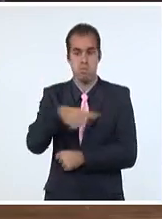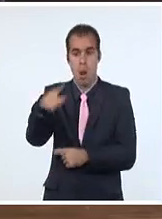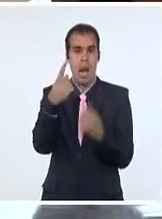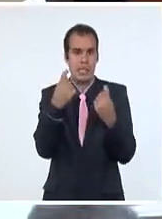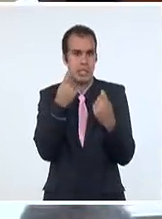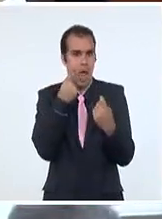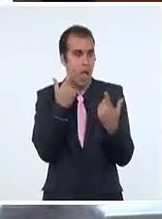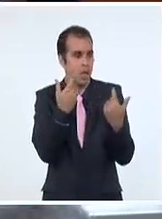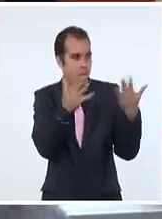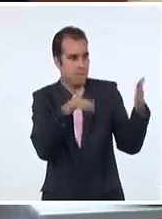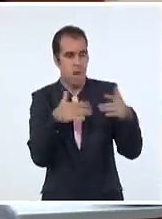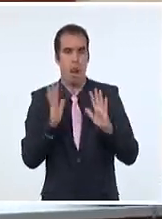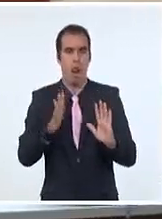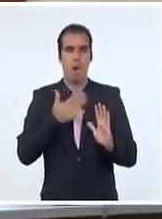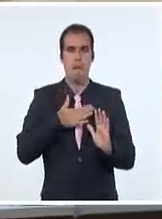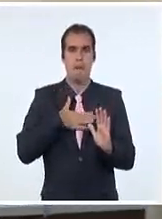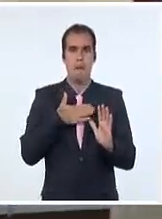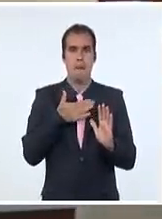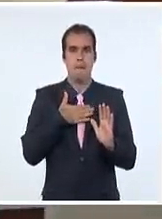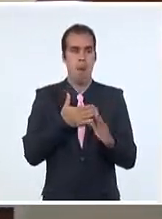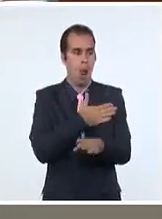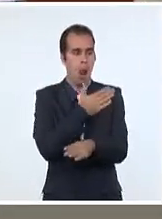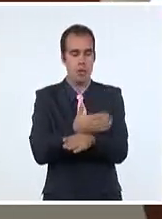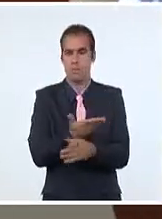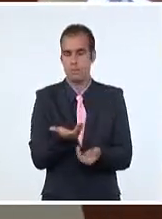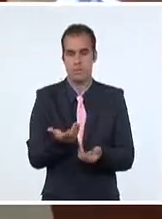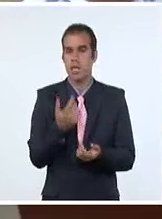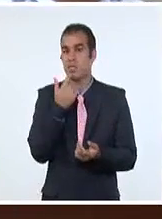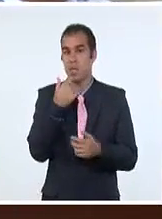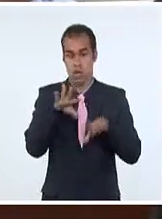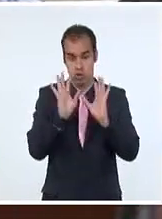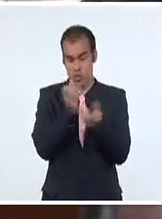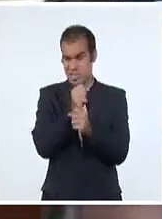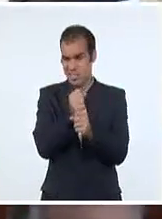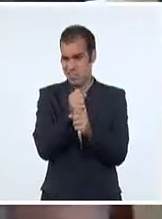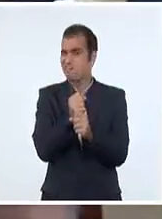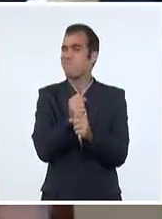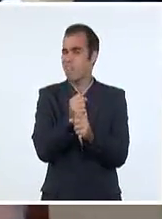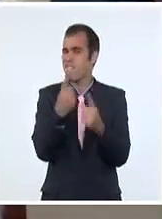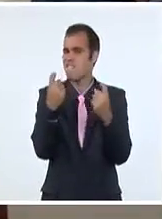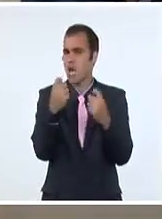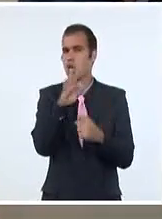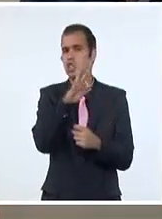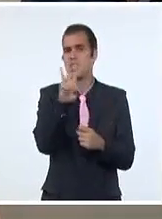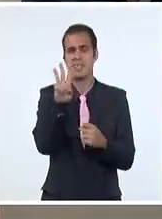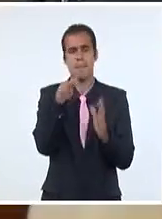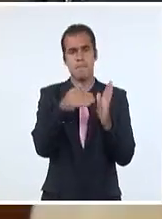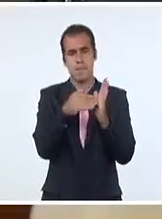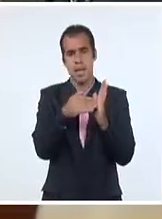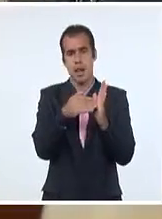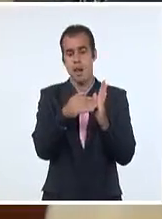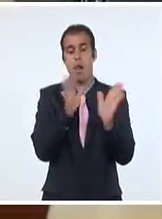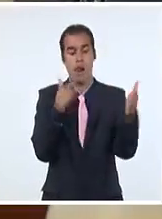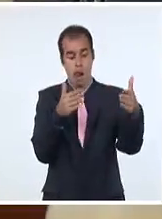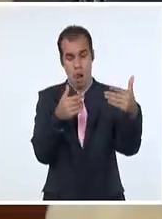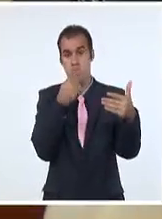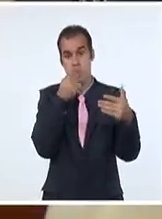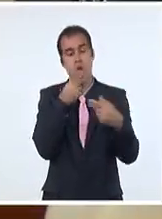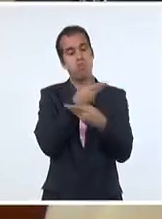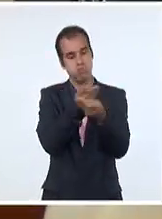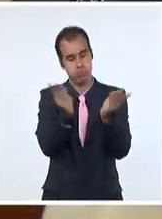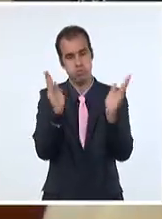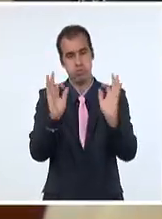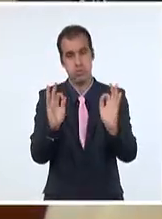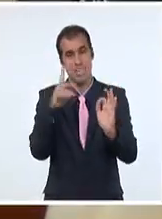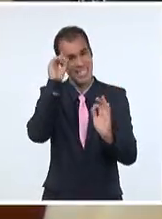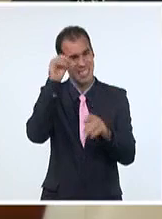necesidades, etcétera. A pesar del impulso dado a esta actividad, todavía faltan 83.000 bultos por distribuir, con más de 30